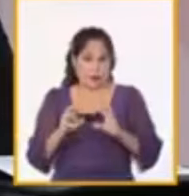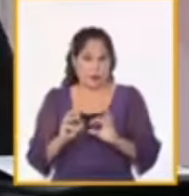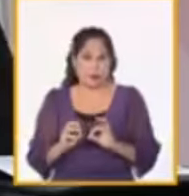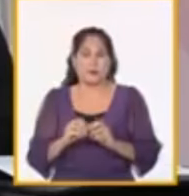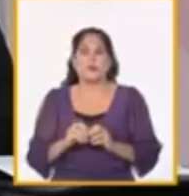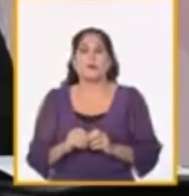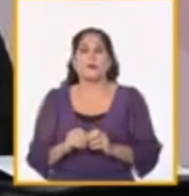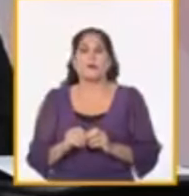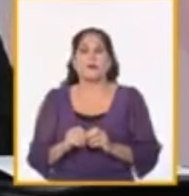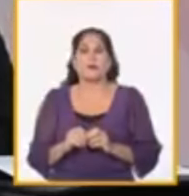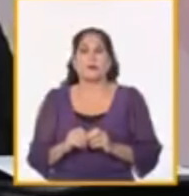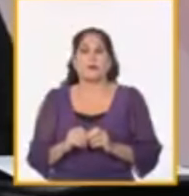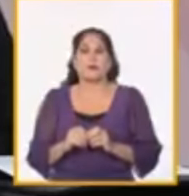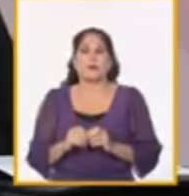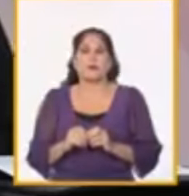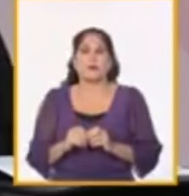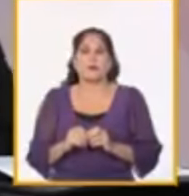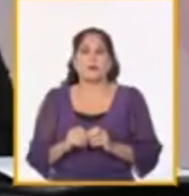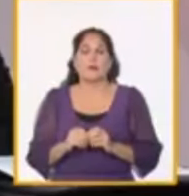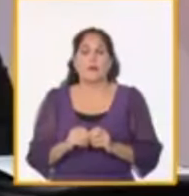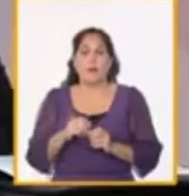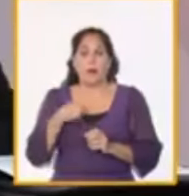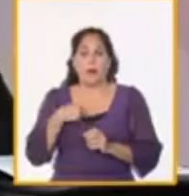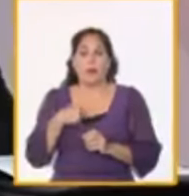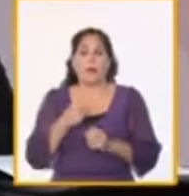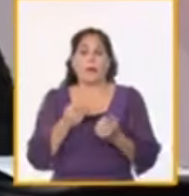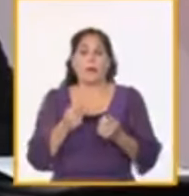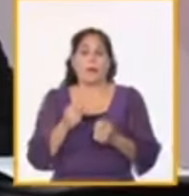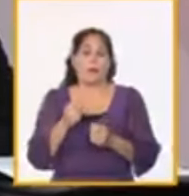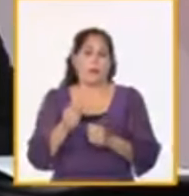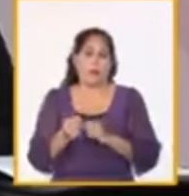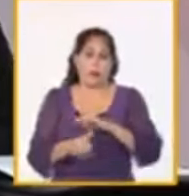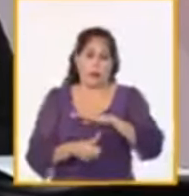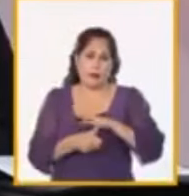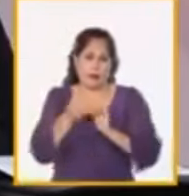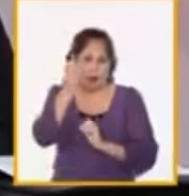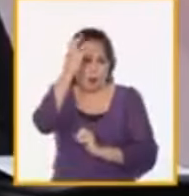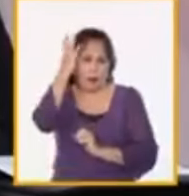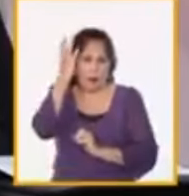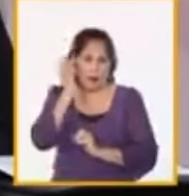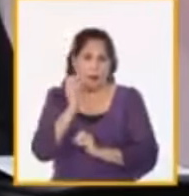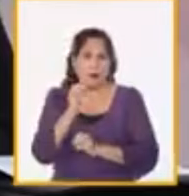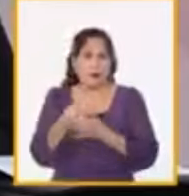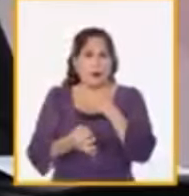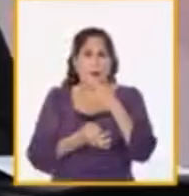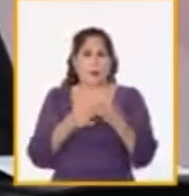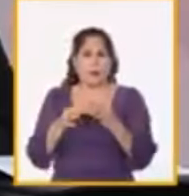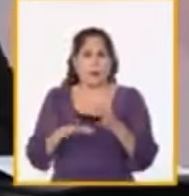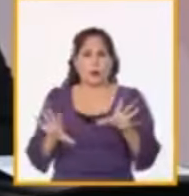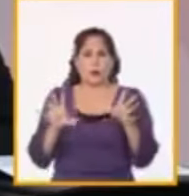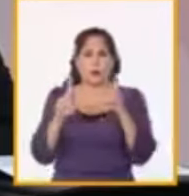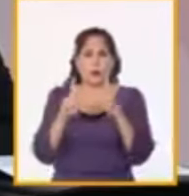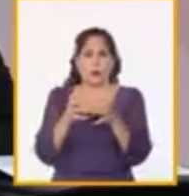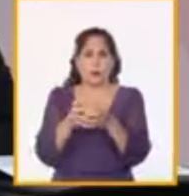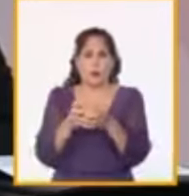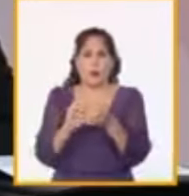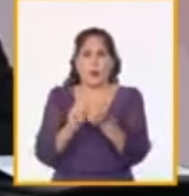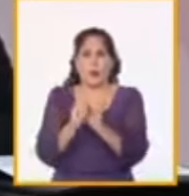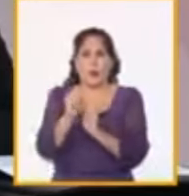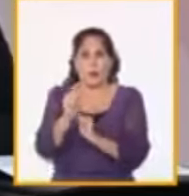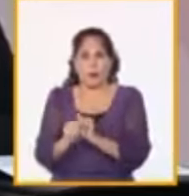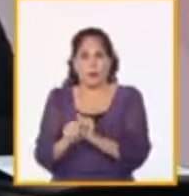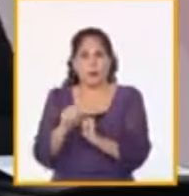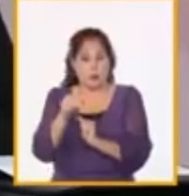televisión, pues el podcast 11 desde la presidencia del intercambio del primer secretario del partido y presidente de la República, Miguel Díaz-Canel Bermúdez,